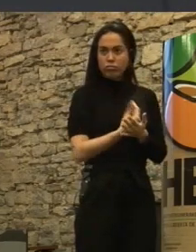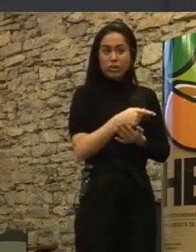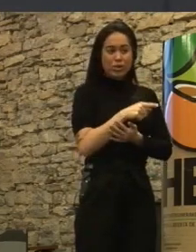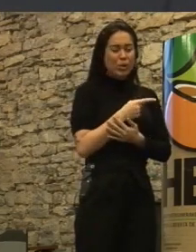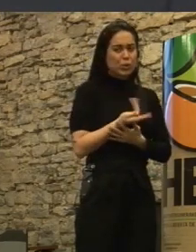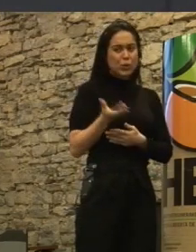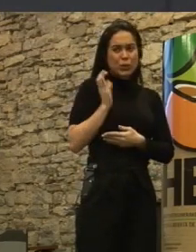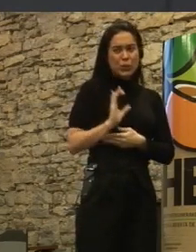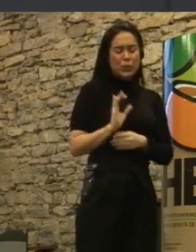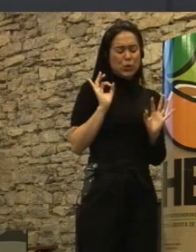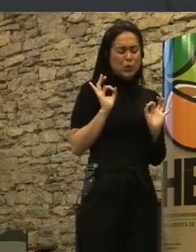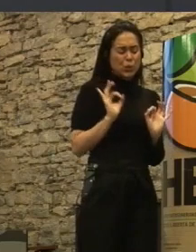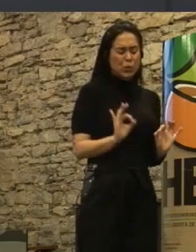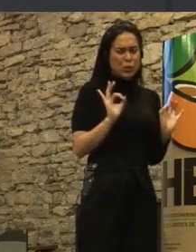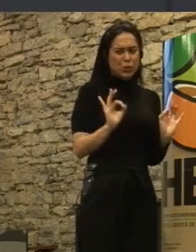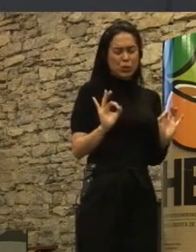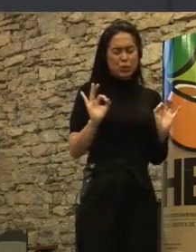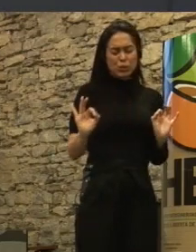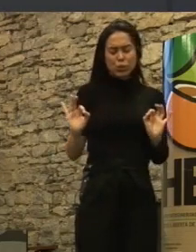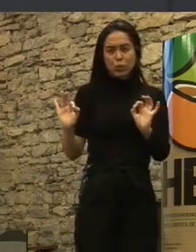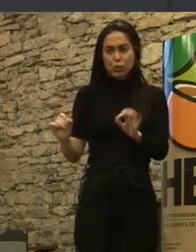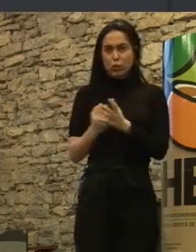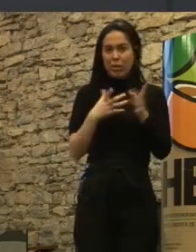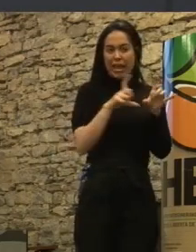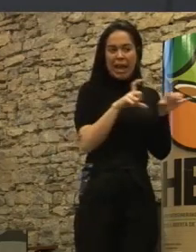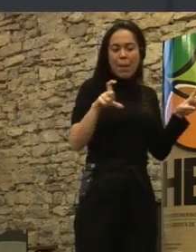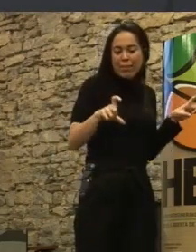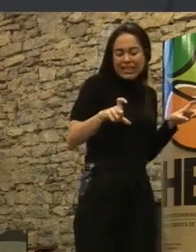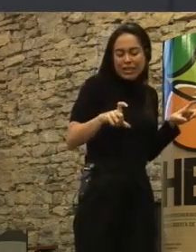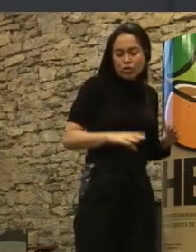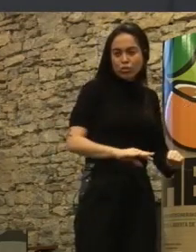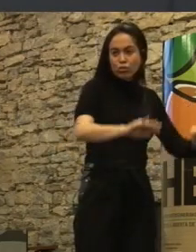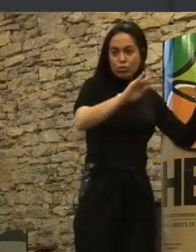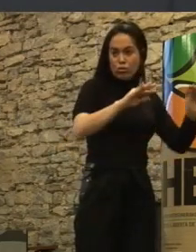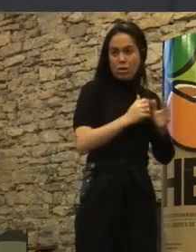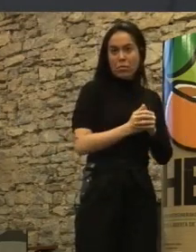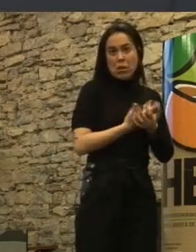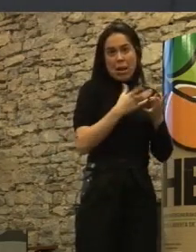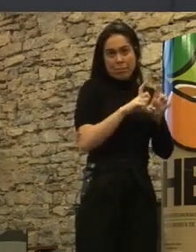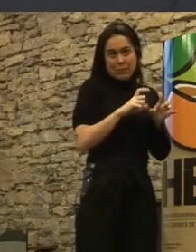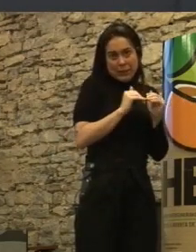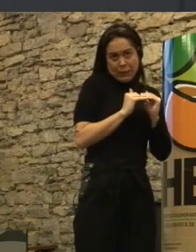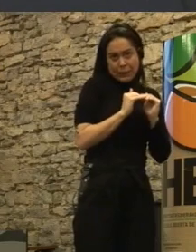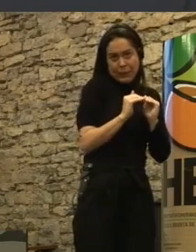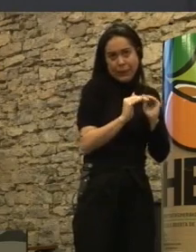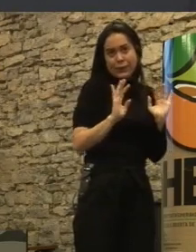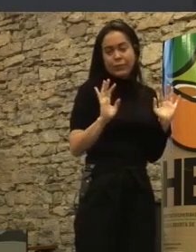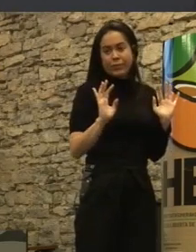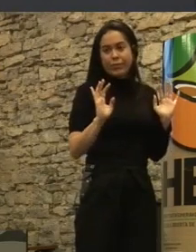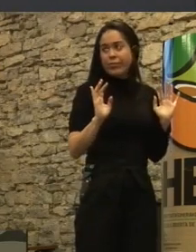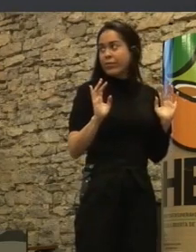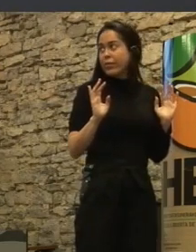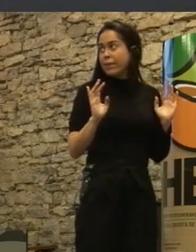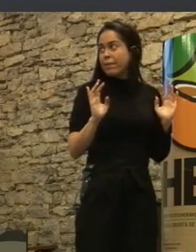justos a sus trabajadores, que trabajaban dentro de un sistema trazable, que estaban en un